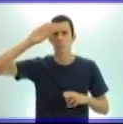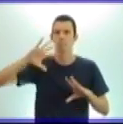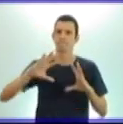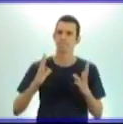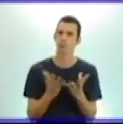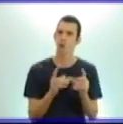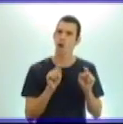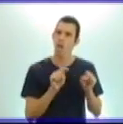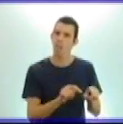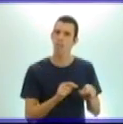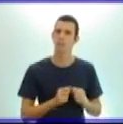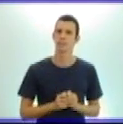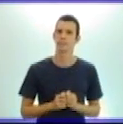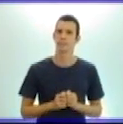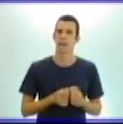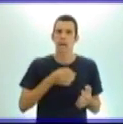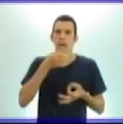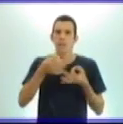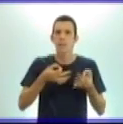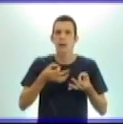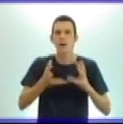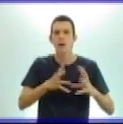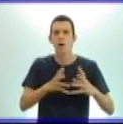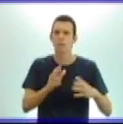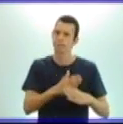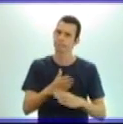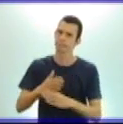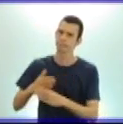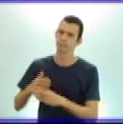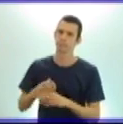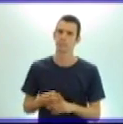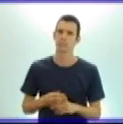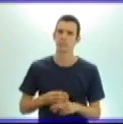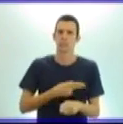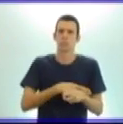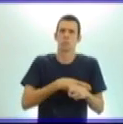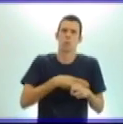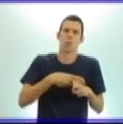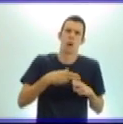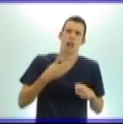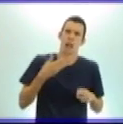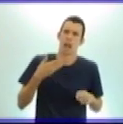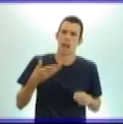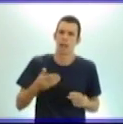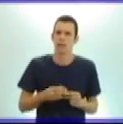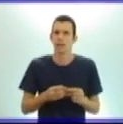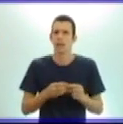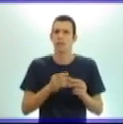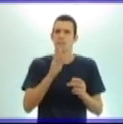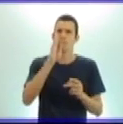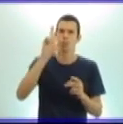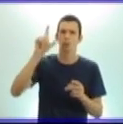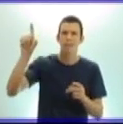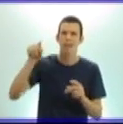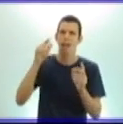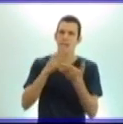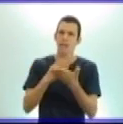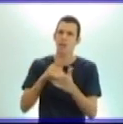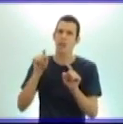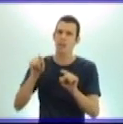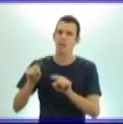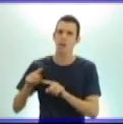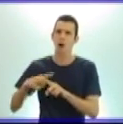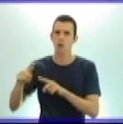son narraciones, ejercicios, fuentes, bibliotecas, el registro del maestro y